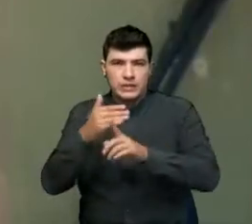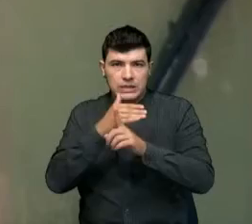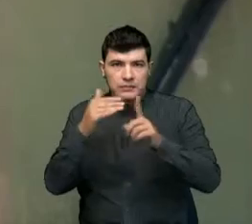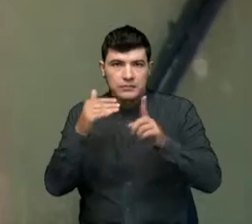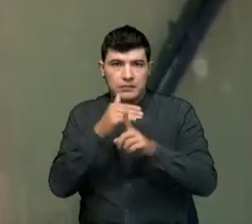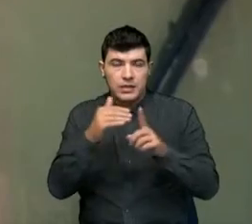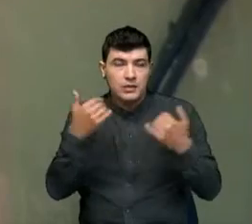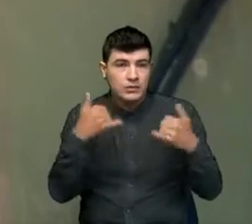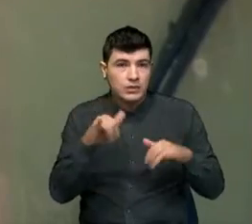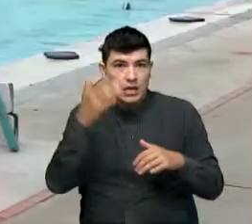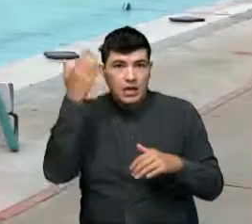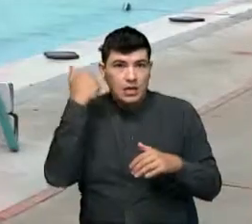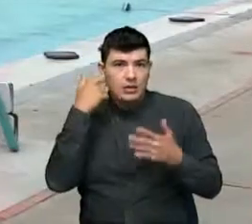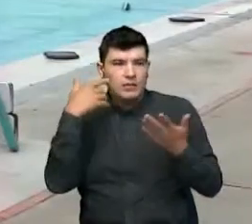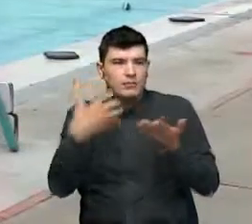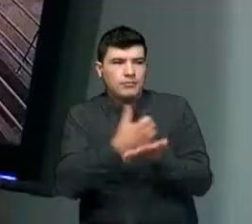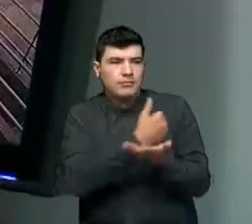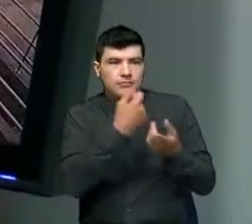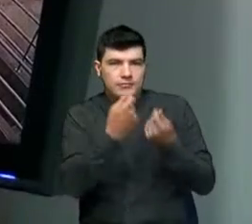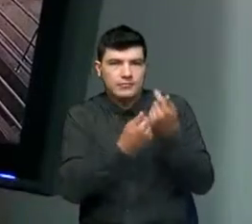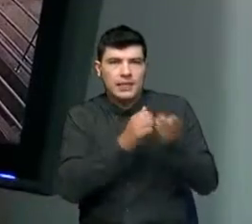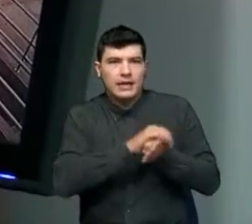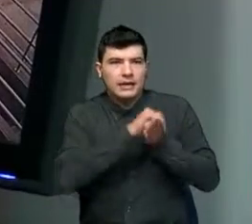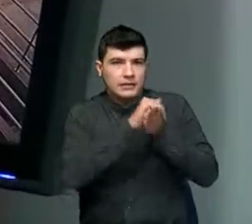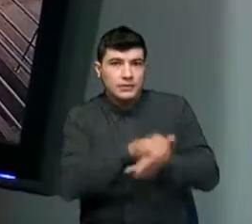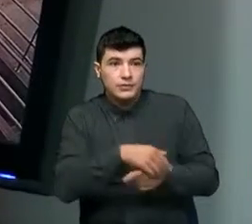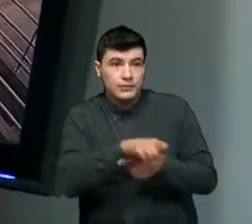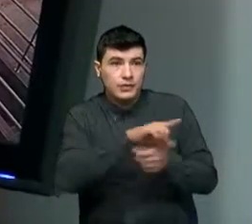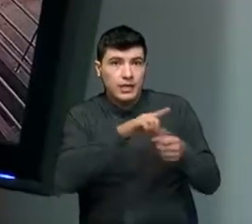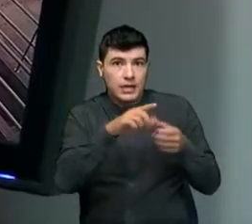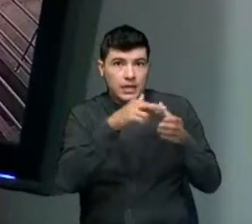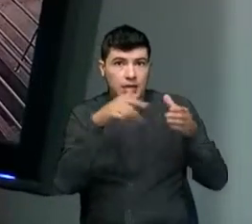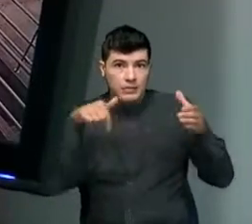cuales fueron conseguidos a través de la gestión de la liga de natación del departamento